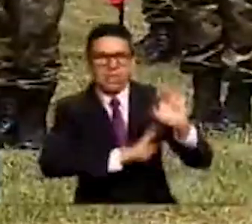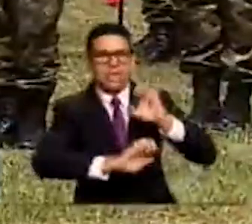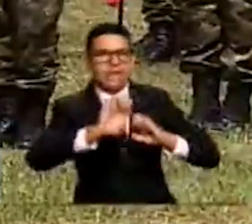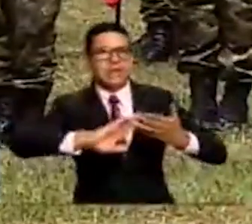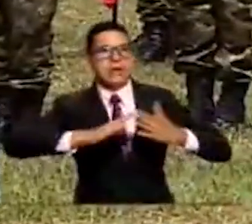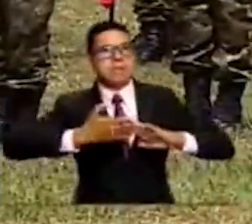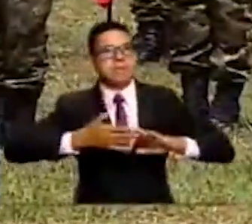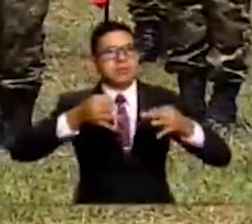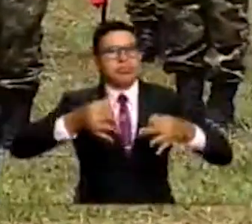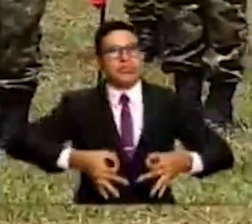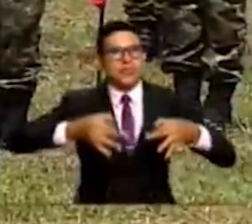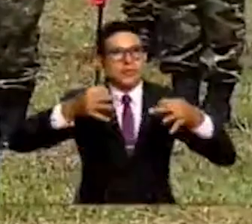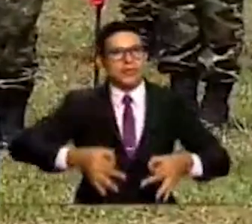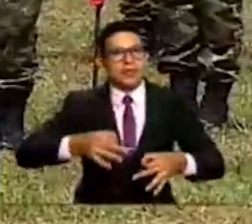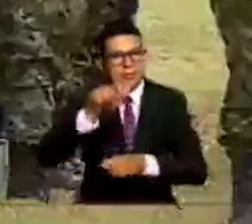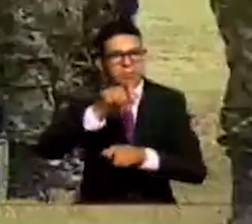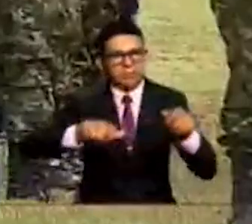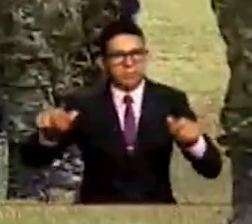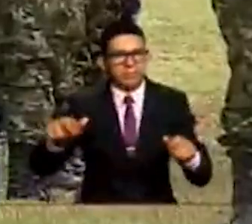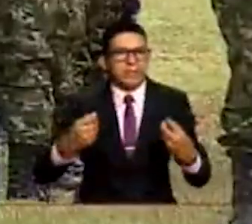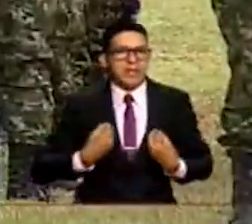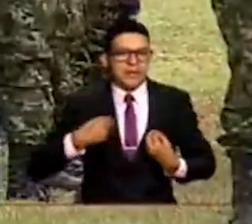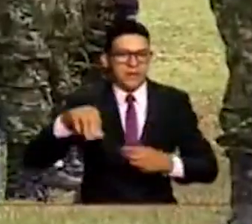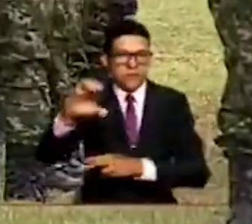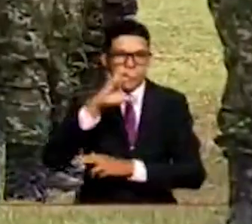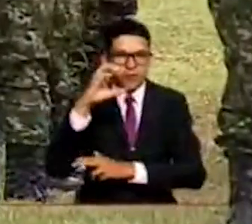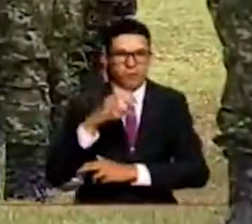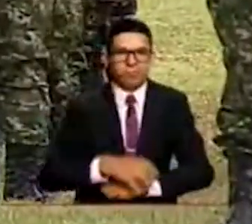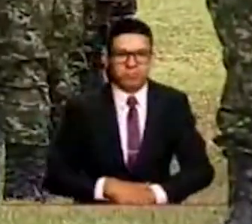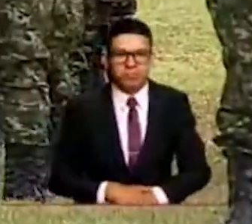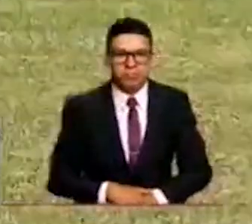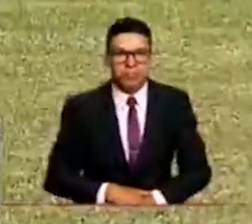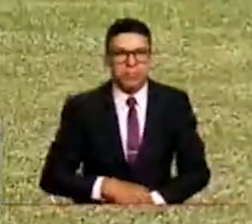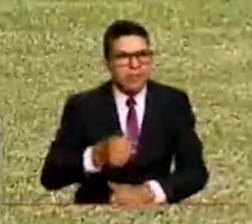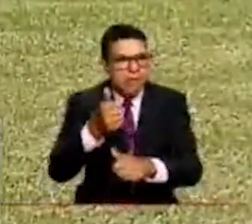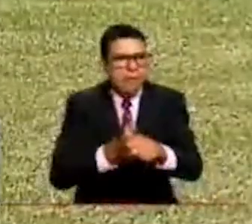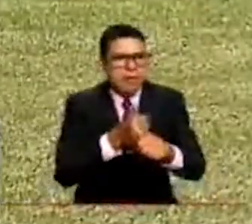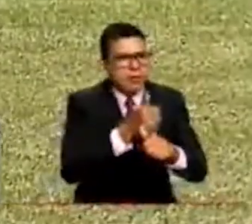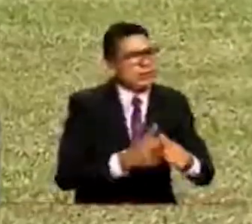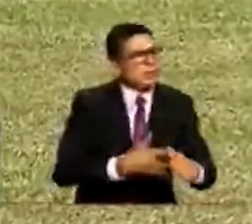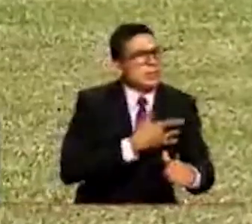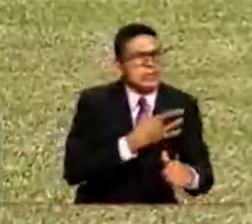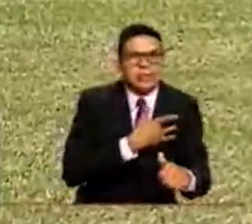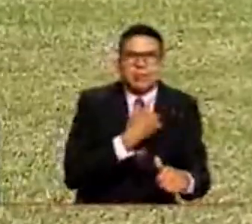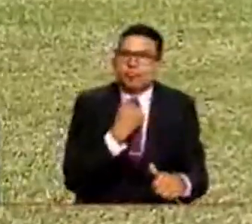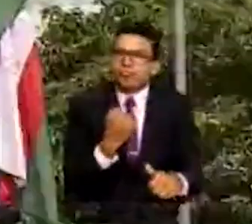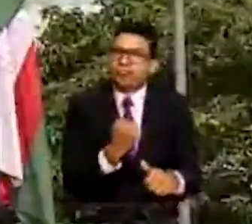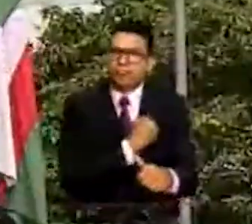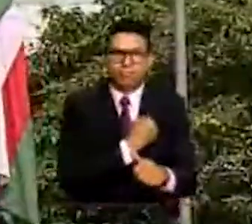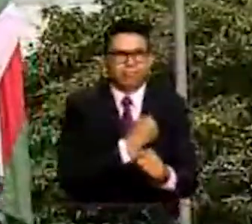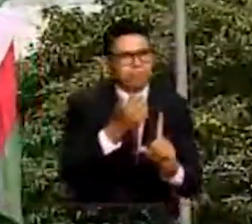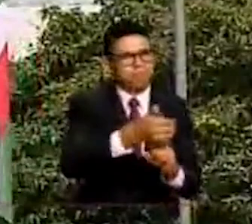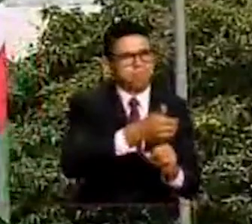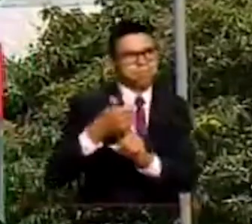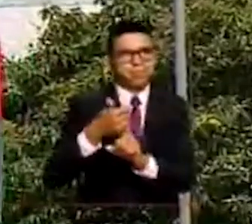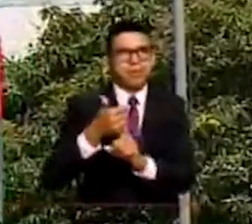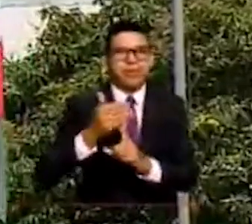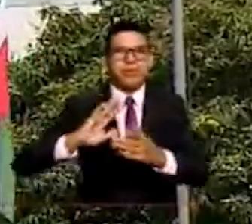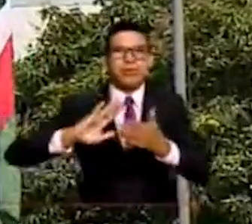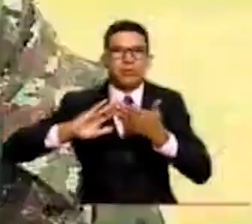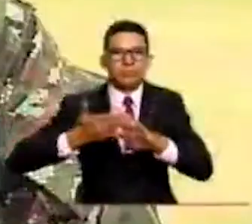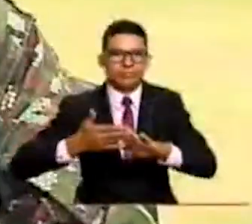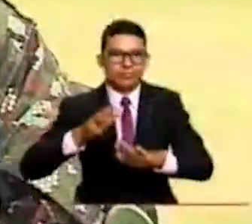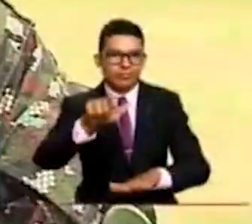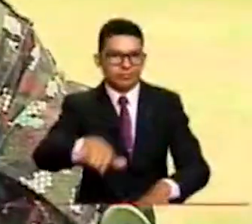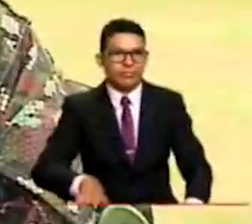y la seguridad de los compatriotas. Cada soldado y oficial siente en su corazón la pasión por preservar la integridad de la población.